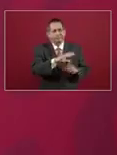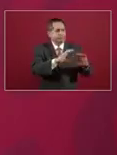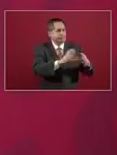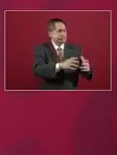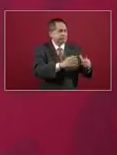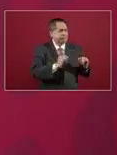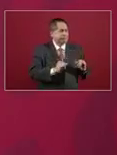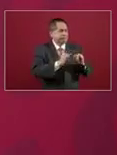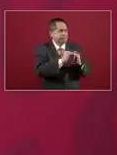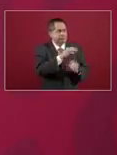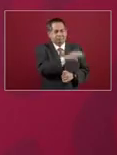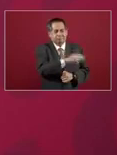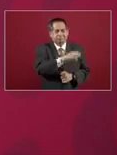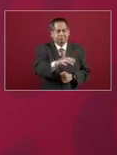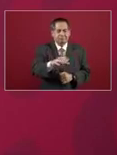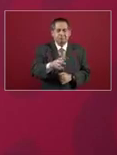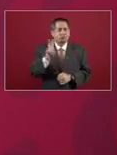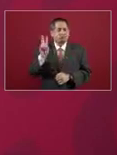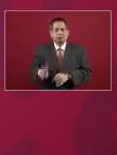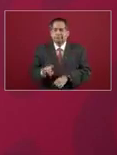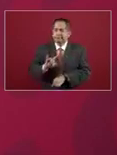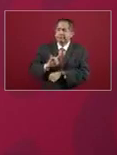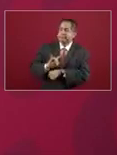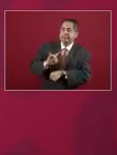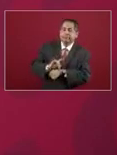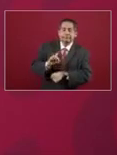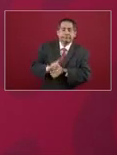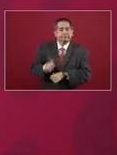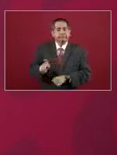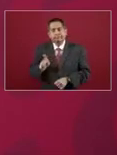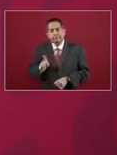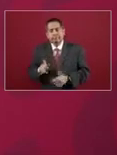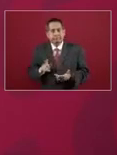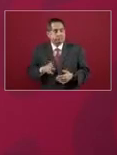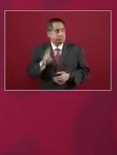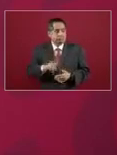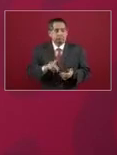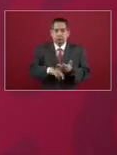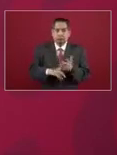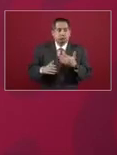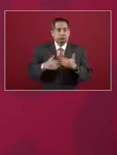organismos para simular, porque era también moda.